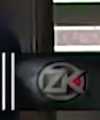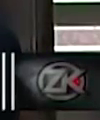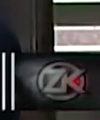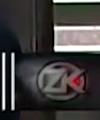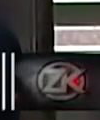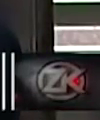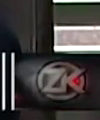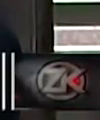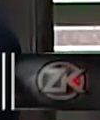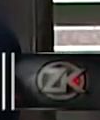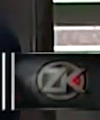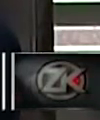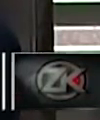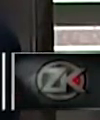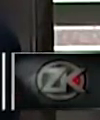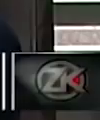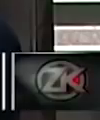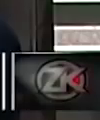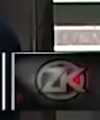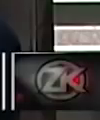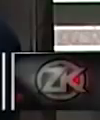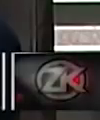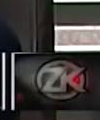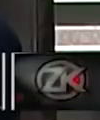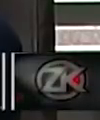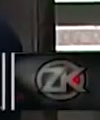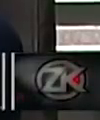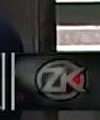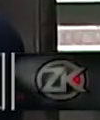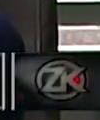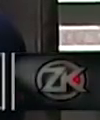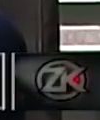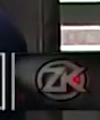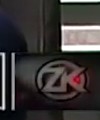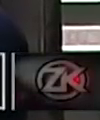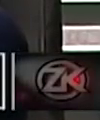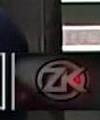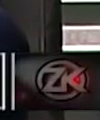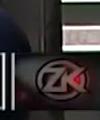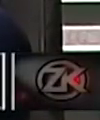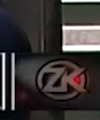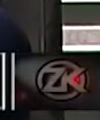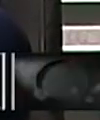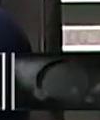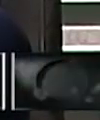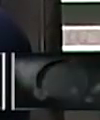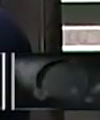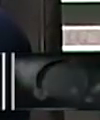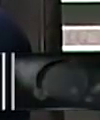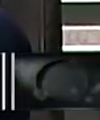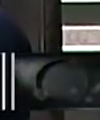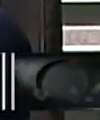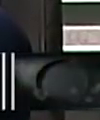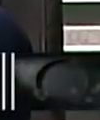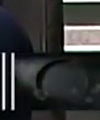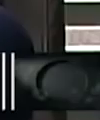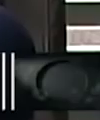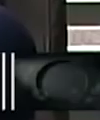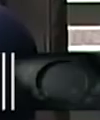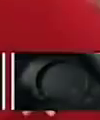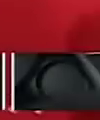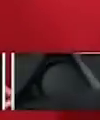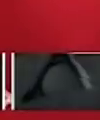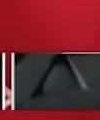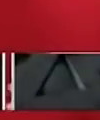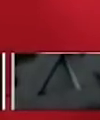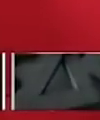López Cisco no. Ya dije el nombre. Se te ha escapado varias veces ya. Sí. ¿Quién sabe si de repente López Cisco está en eso? No, yo creo que no lo